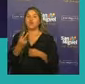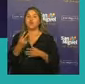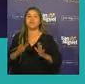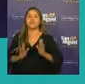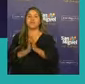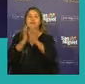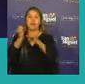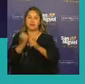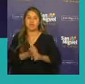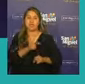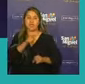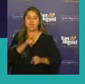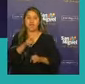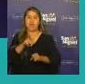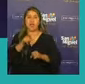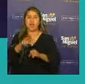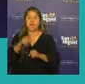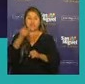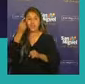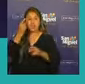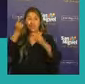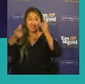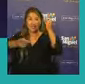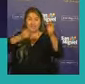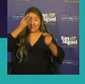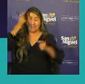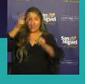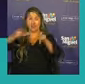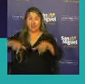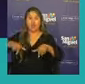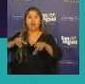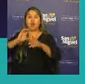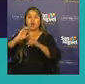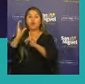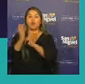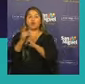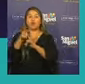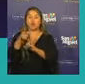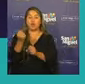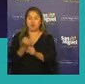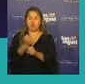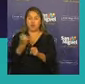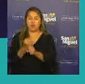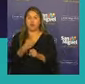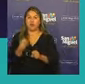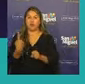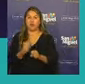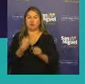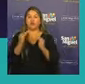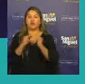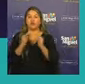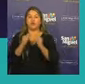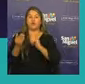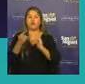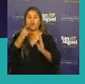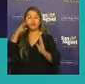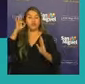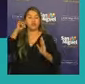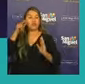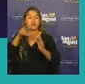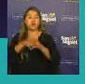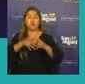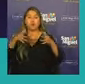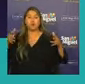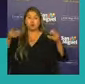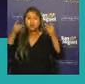es una iniciativa de la Dirección de Cultura, donde estamos trabajando con vecinas y vecinos con mucho,